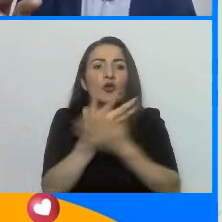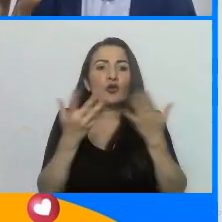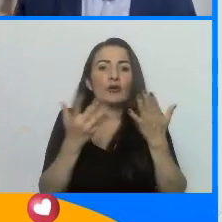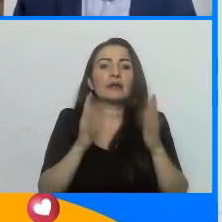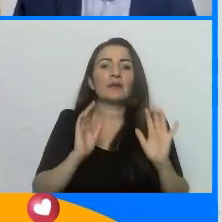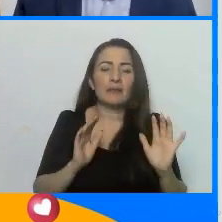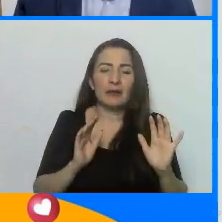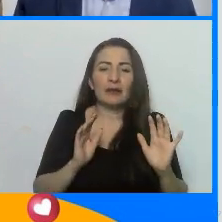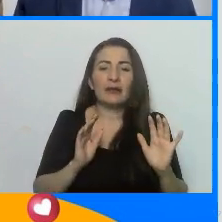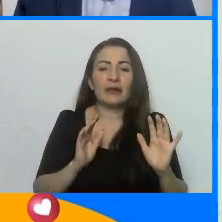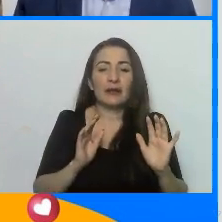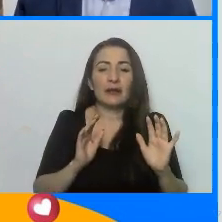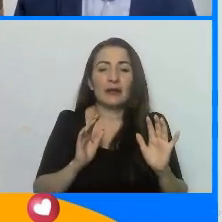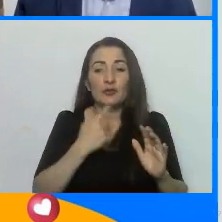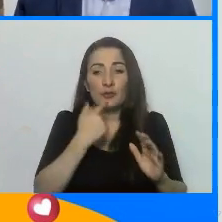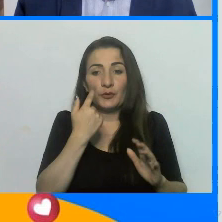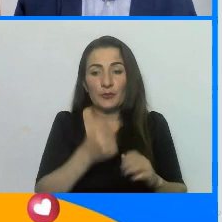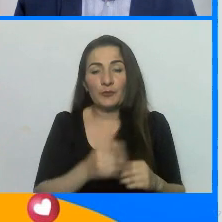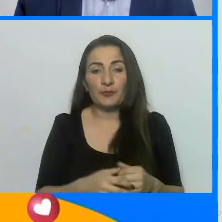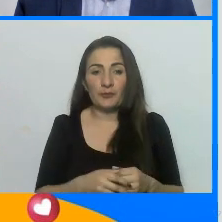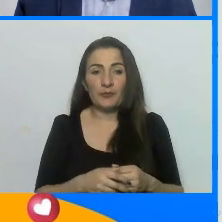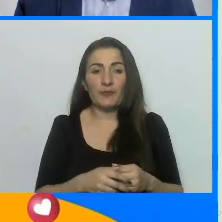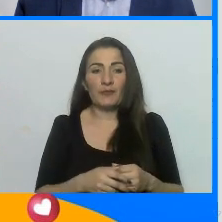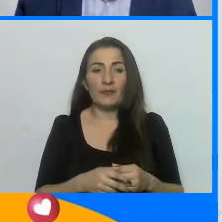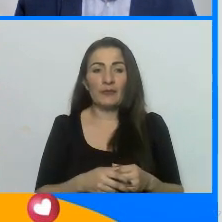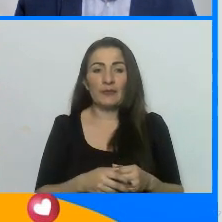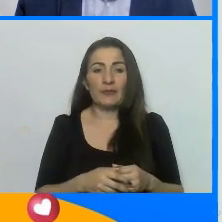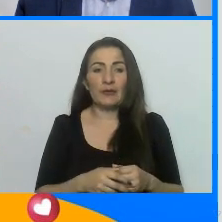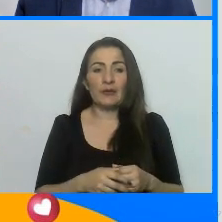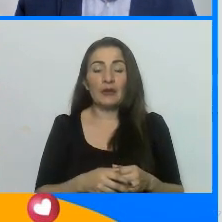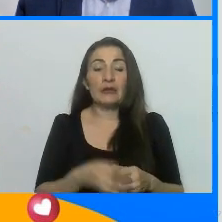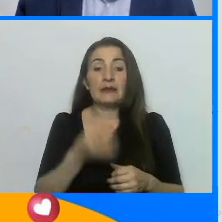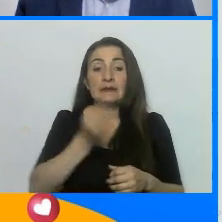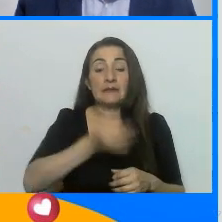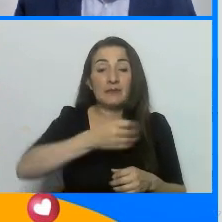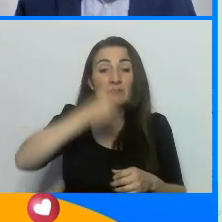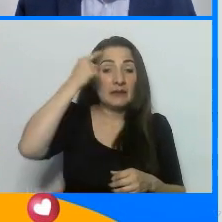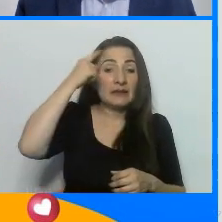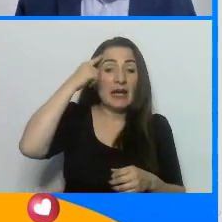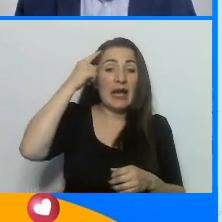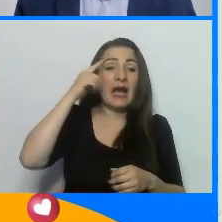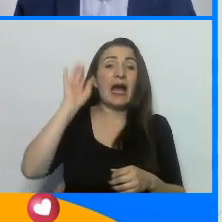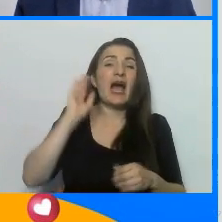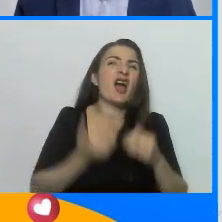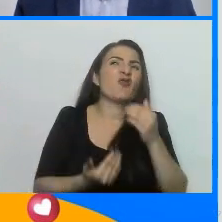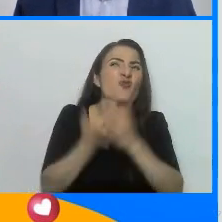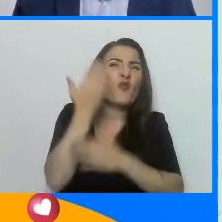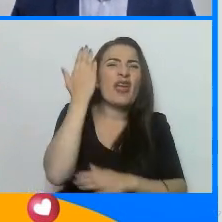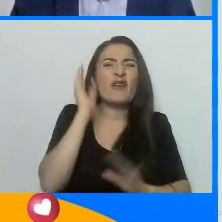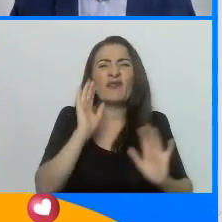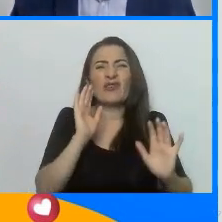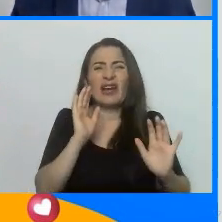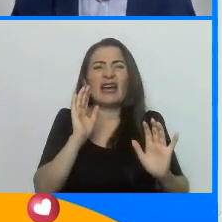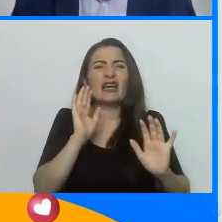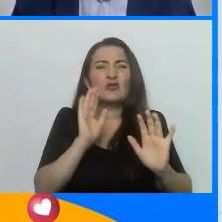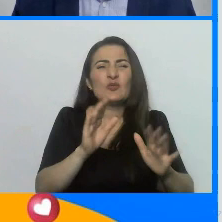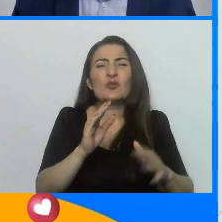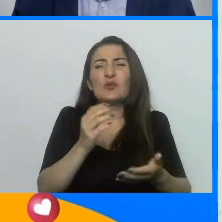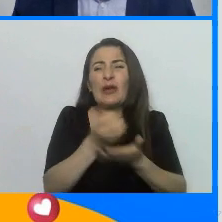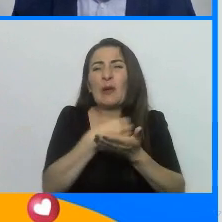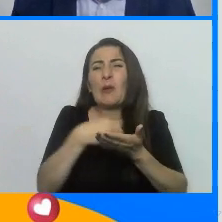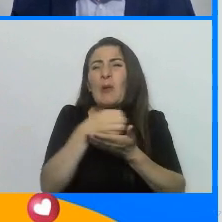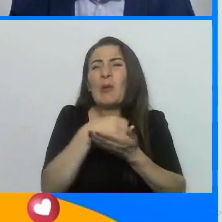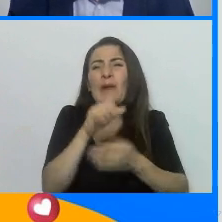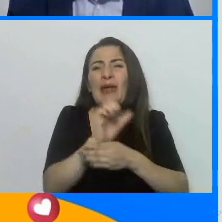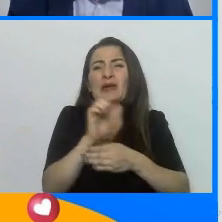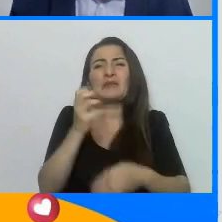presentación. Cuando digo eso, pues siempre pensaremos de que no, que eso es algo nuevo, ¿no? Y que la ecología apareció apenas